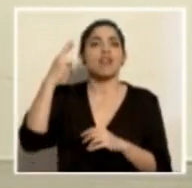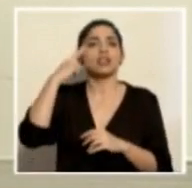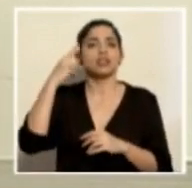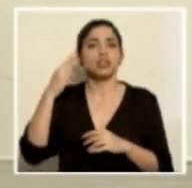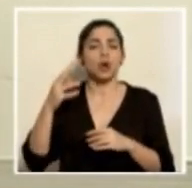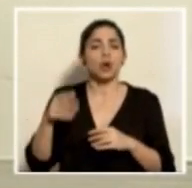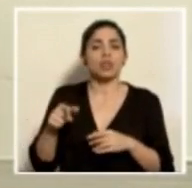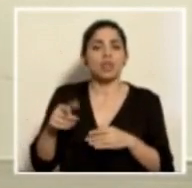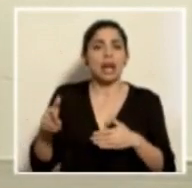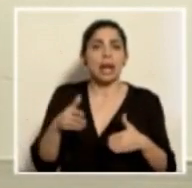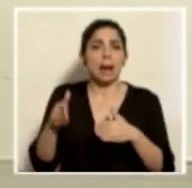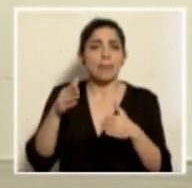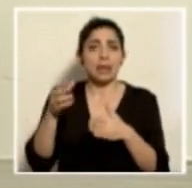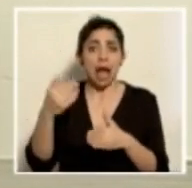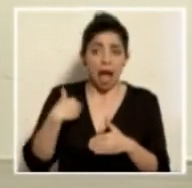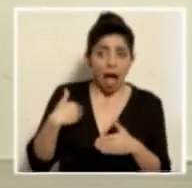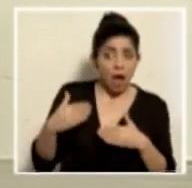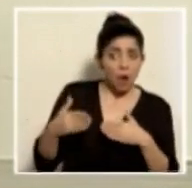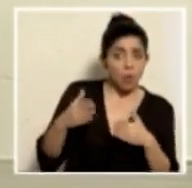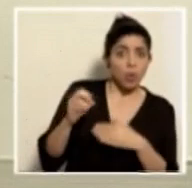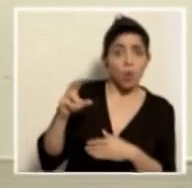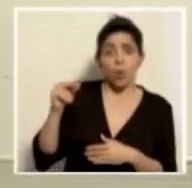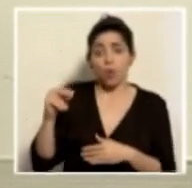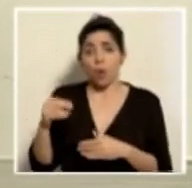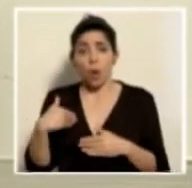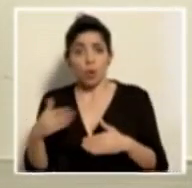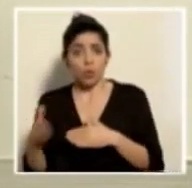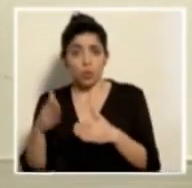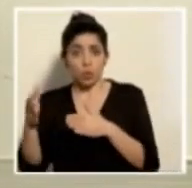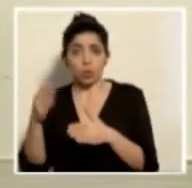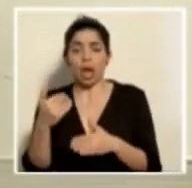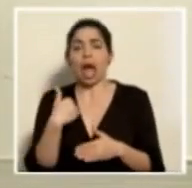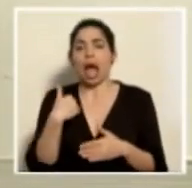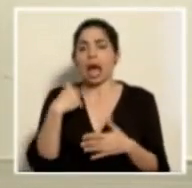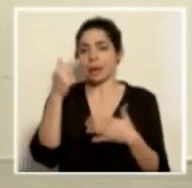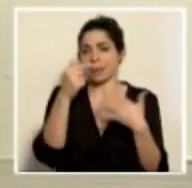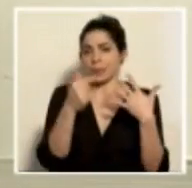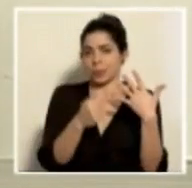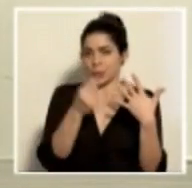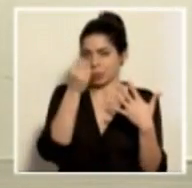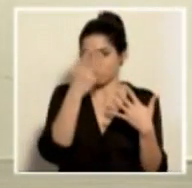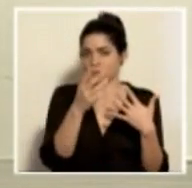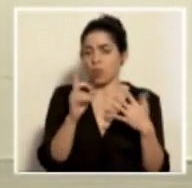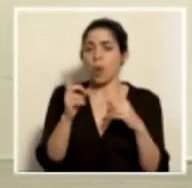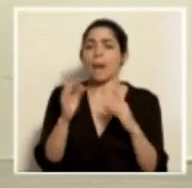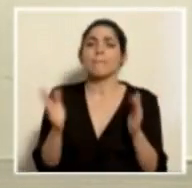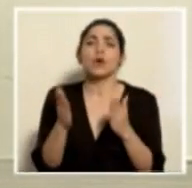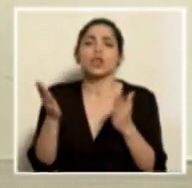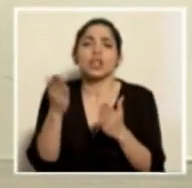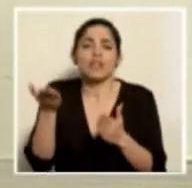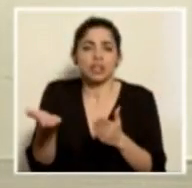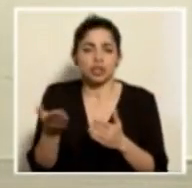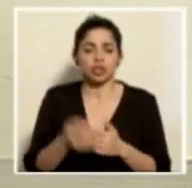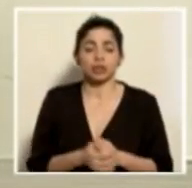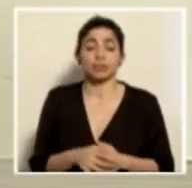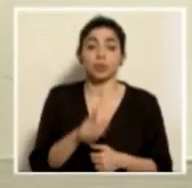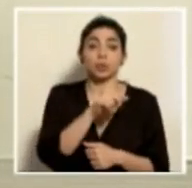ruta, de si hay ruta o no en esto. Yo quiero señalar algunos puntos. Ustedes mismos vieron que